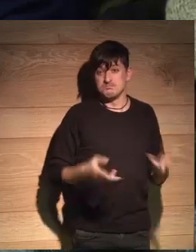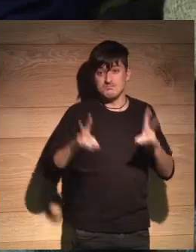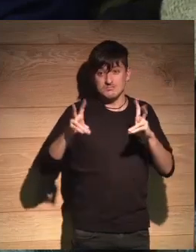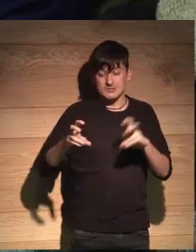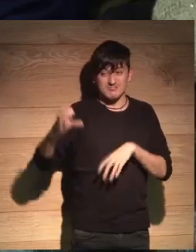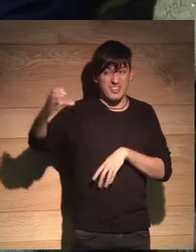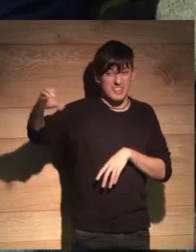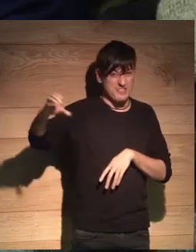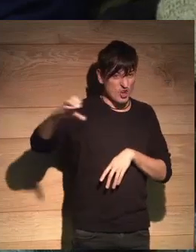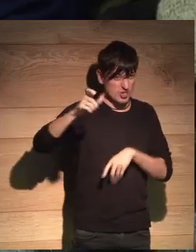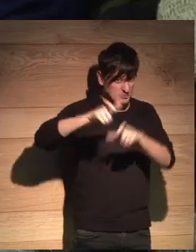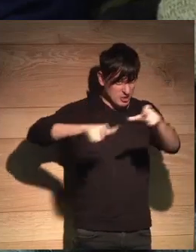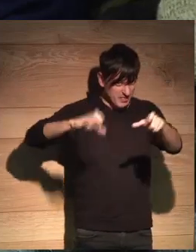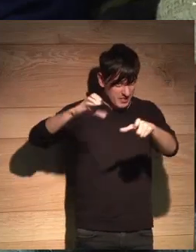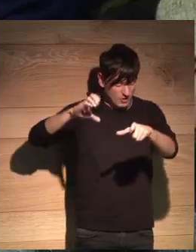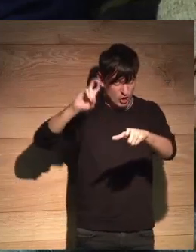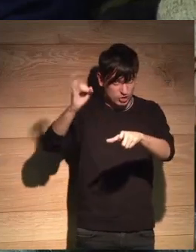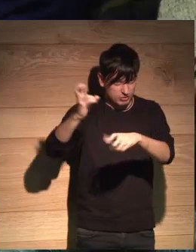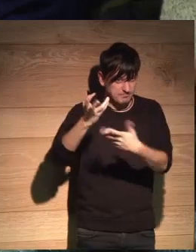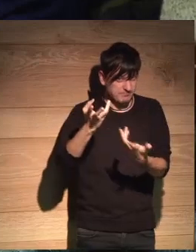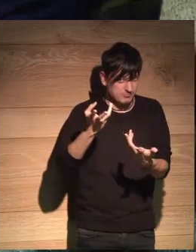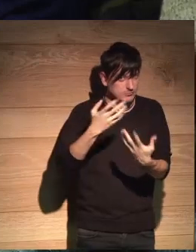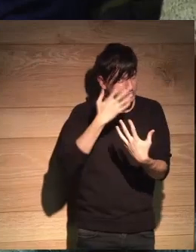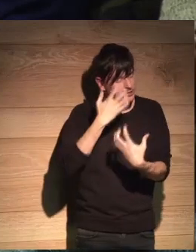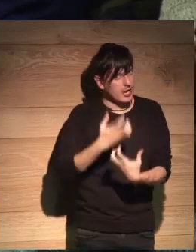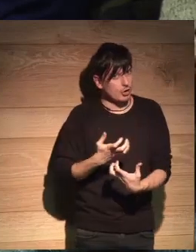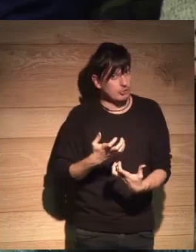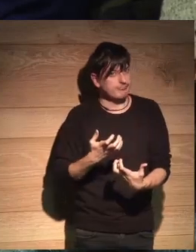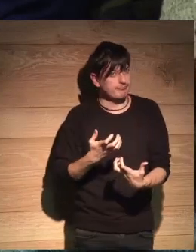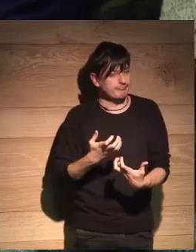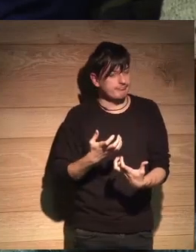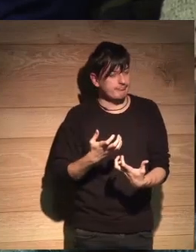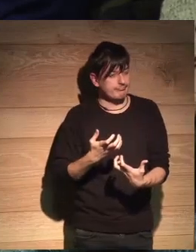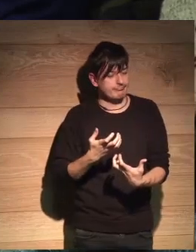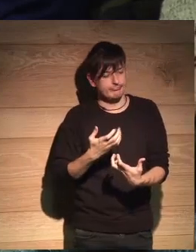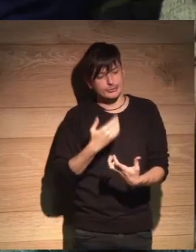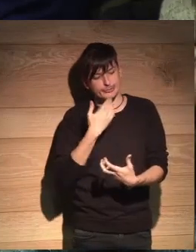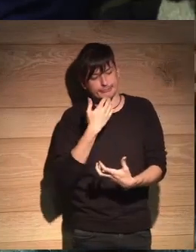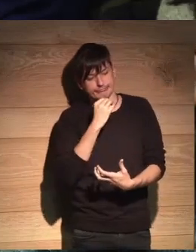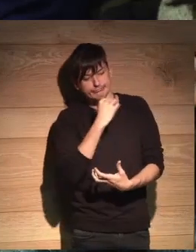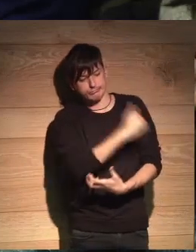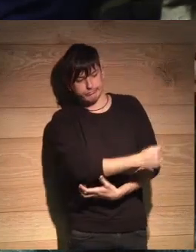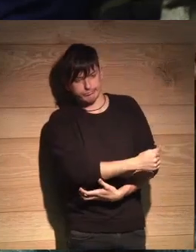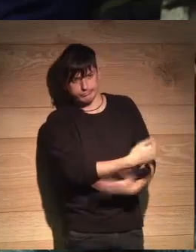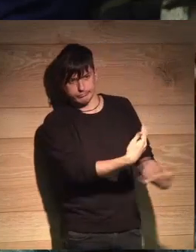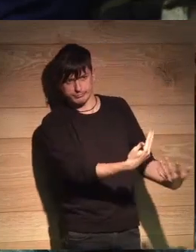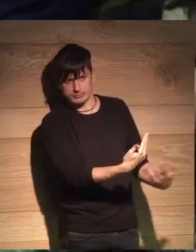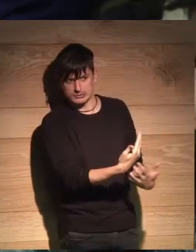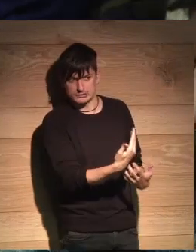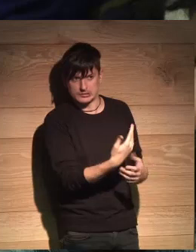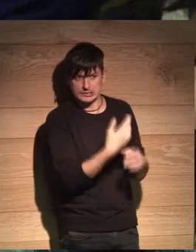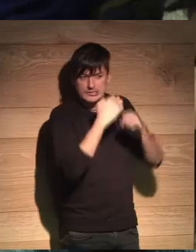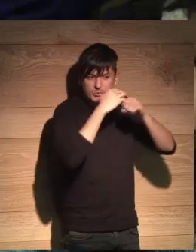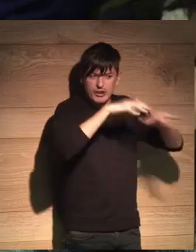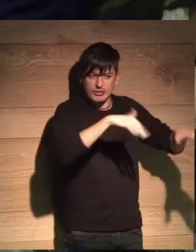demás científicos? Porque los dos sabemos muy bien que hay muchos científicos e investigadores muy serios que desprecian o no consideran la labor